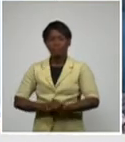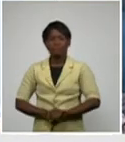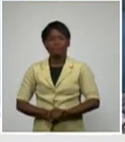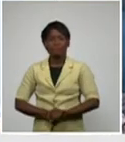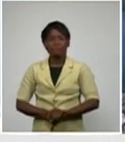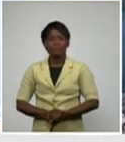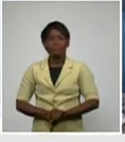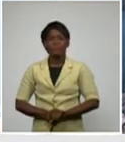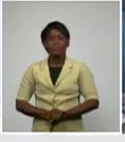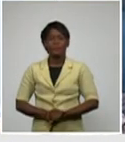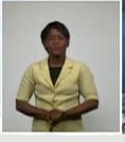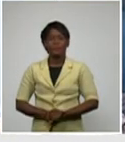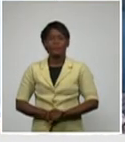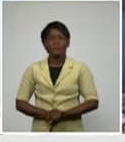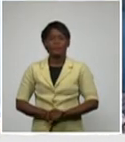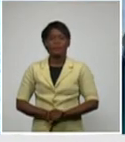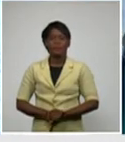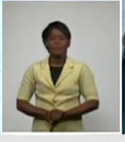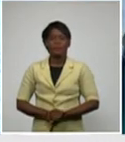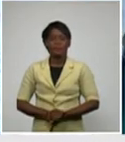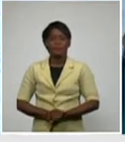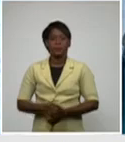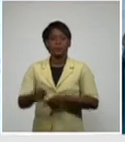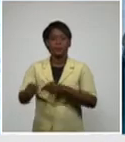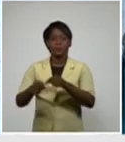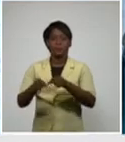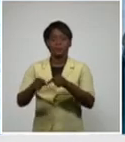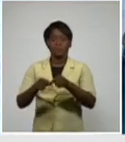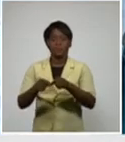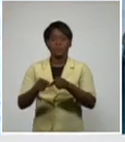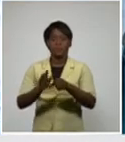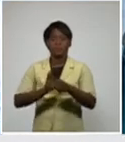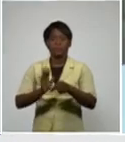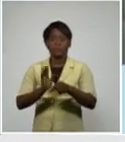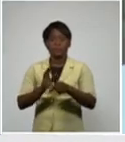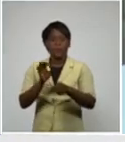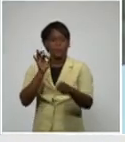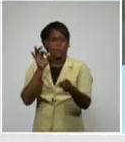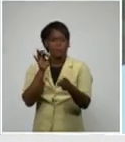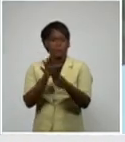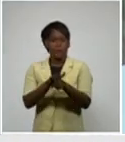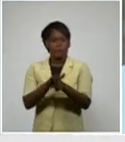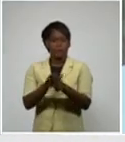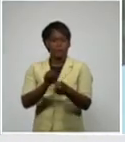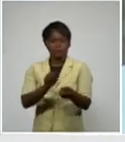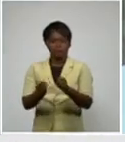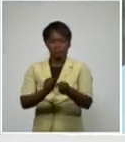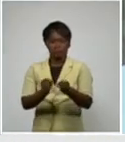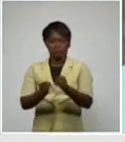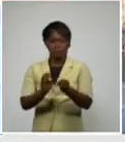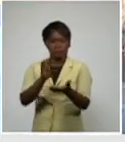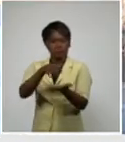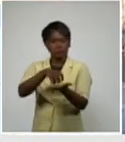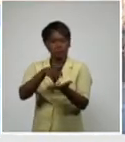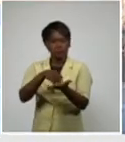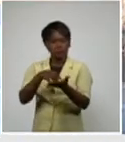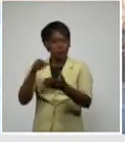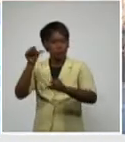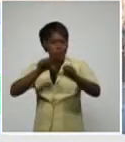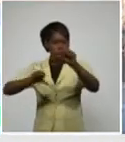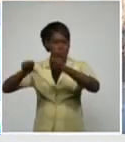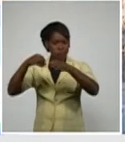En pocos días quedará listo y en funcionamiento un moderno laboratorio de biología molecular que se construye en la provincia de Granma. Se ha